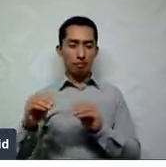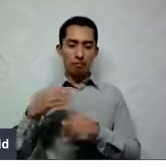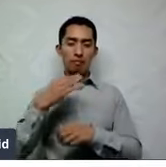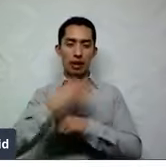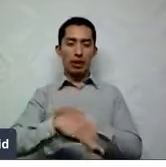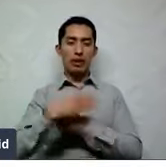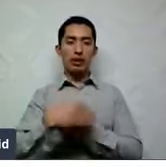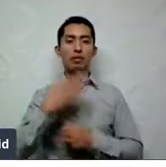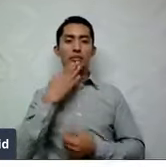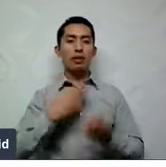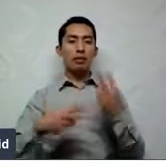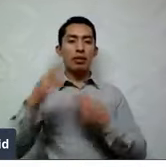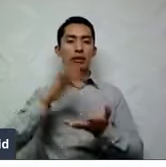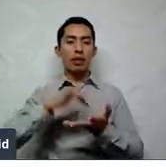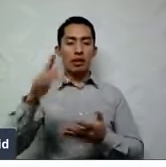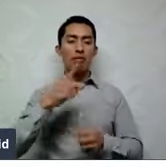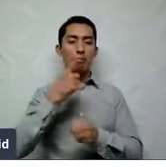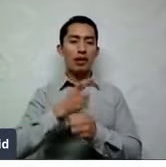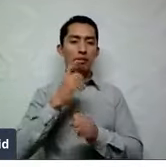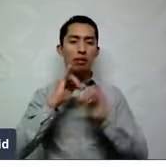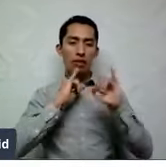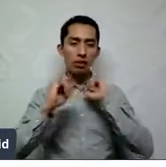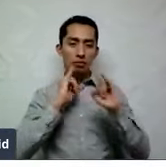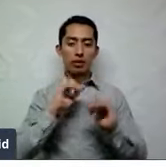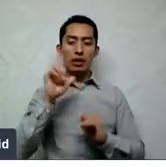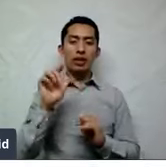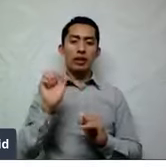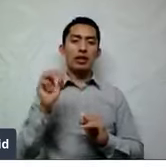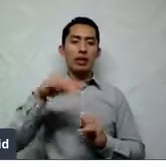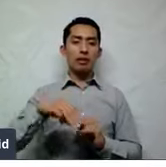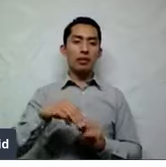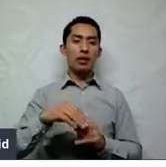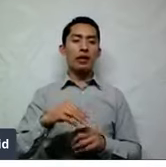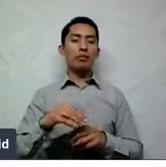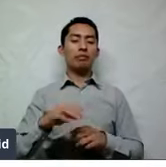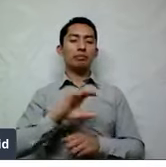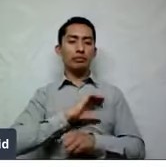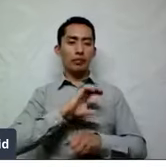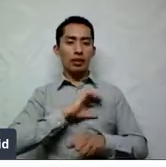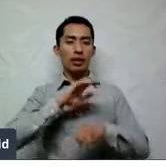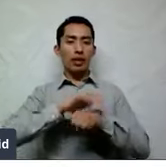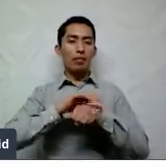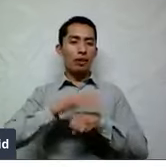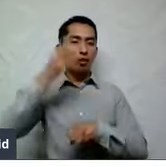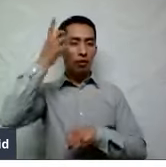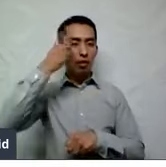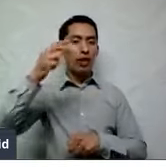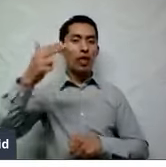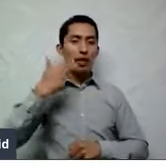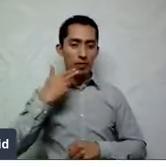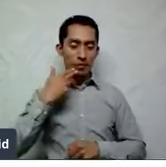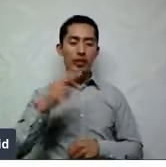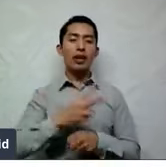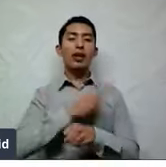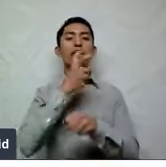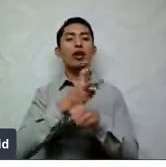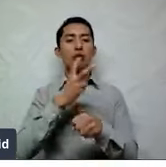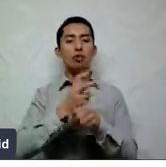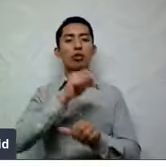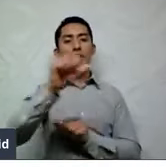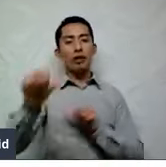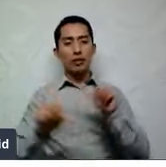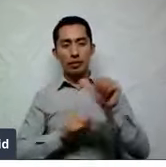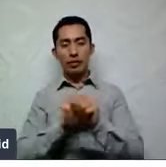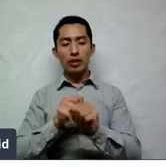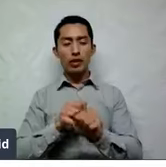bienvenido. Y en este primer bloque estará interpretando en lengua de seña mexicana nuestro queridísimo David, y en la segunda estará